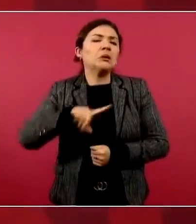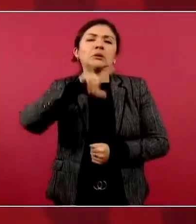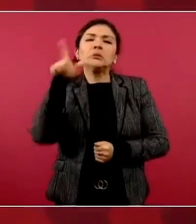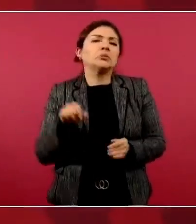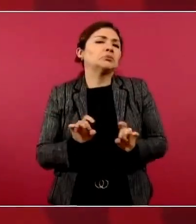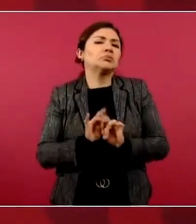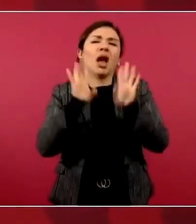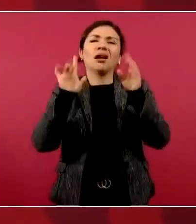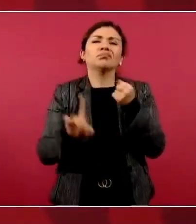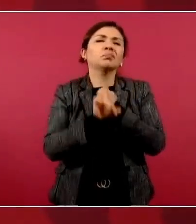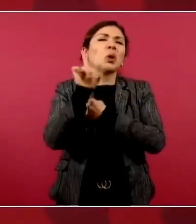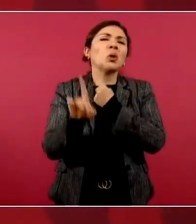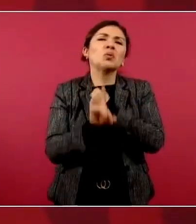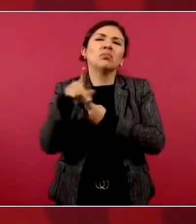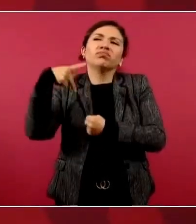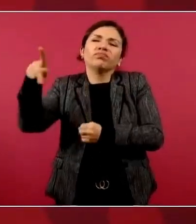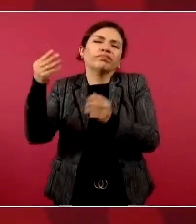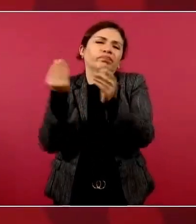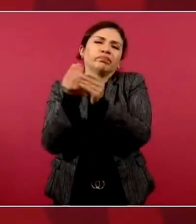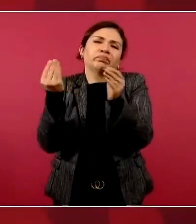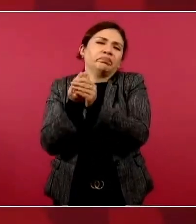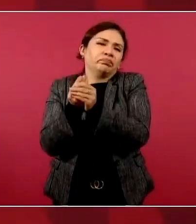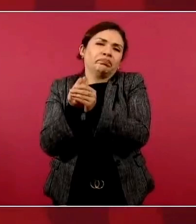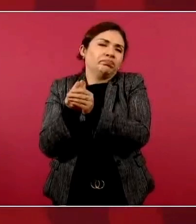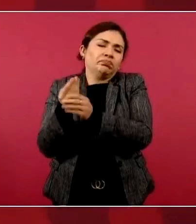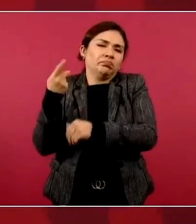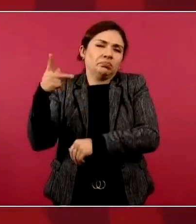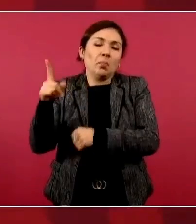problemas internos